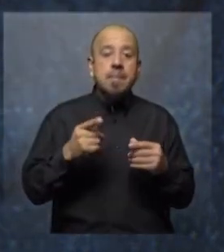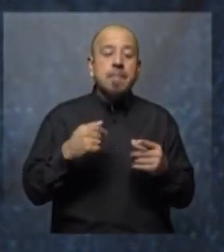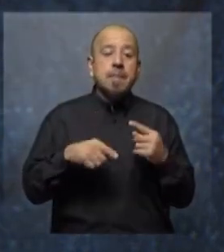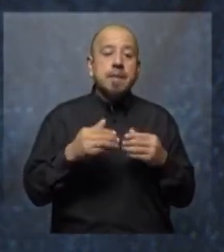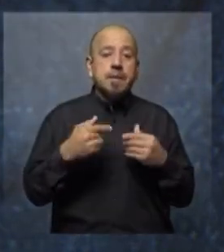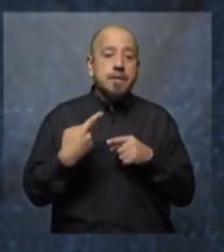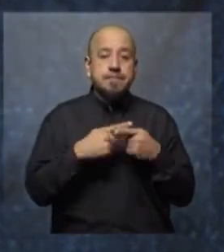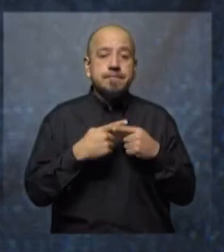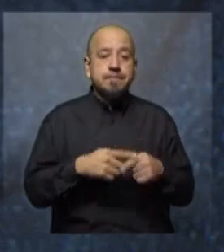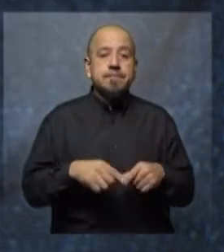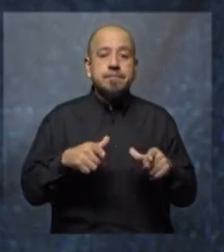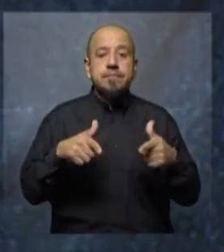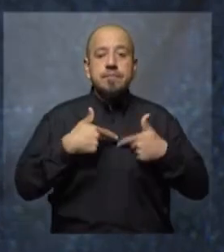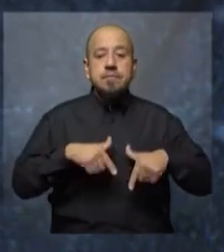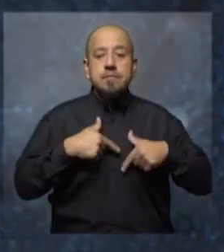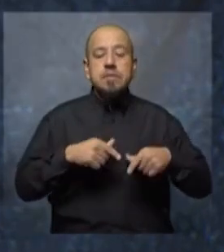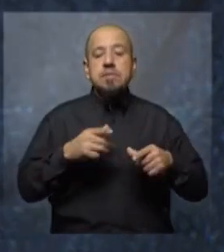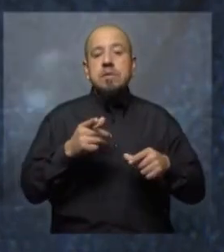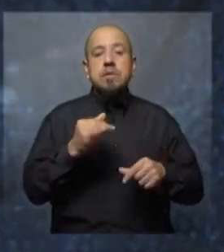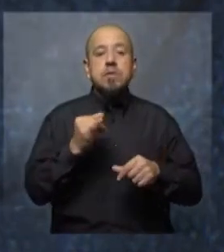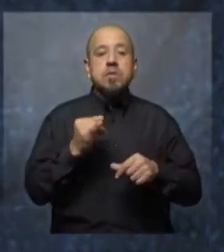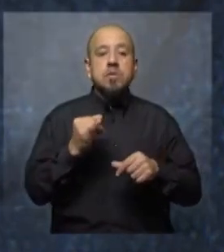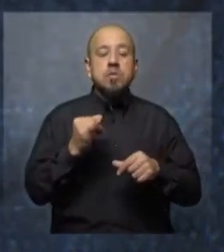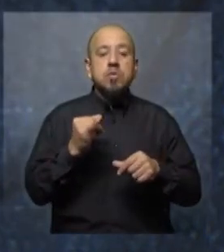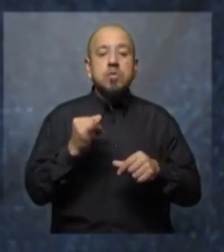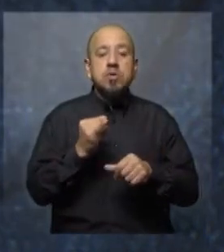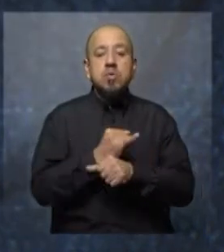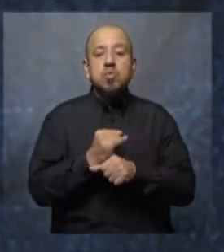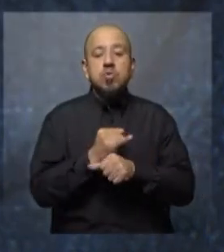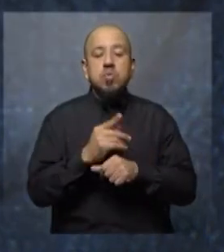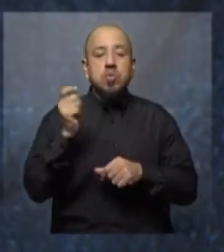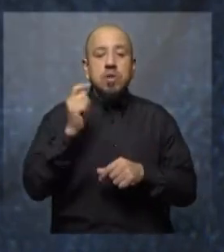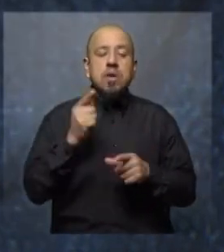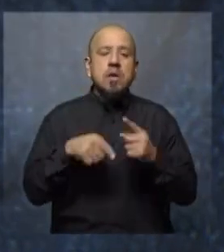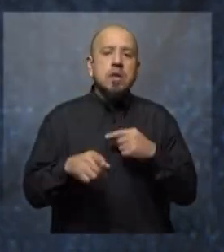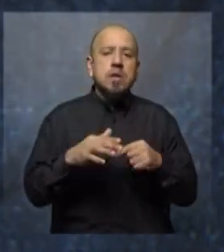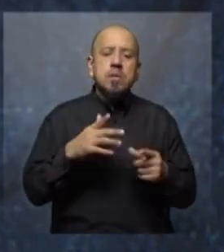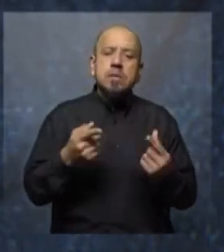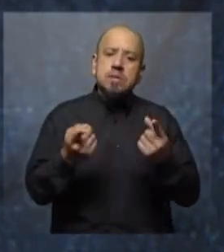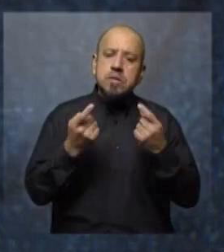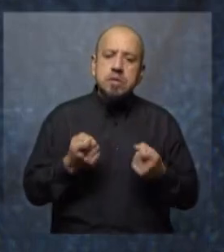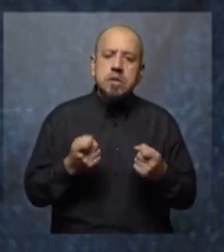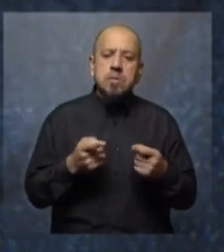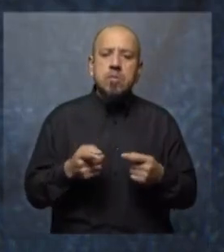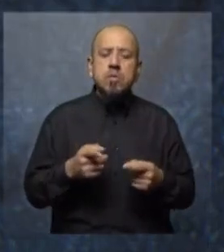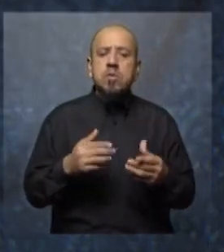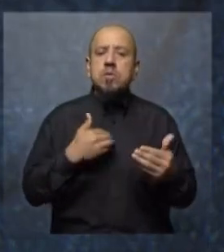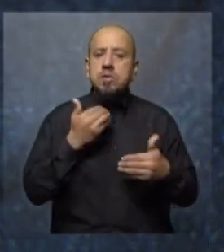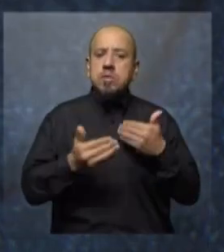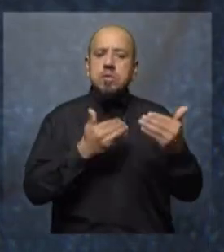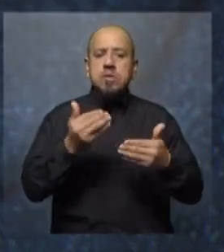en el Ministerio de instrucción pública en el área de la educación primaria decir Bueno necesitamos desarrollar